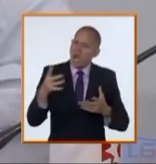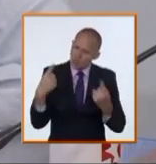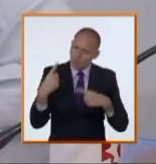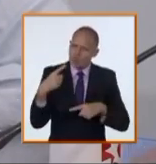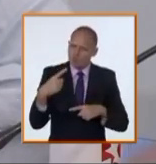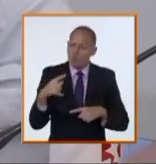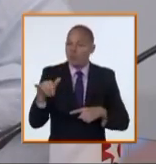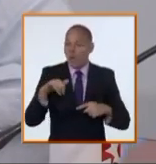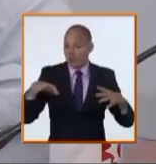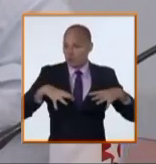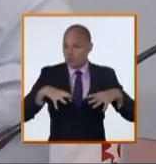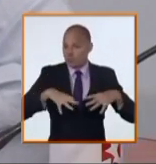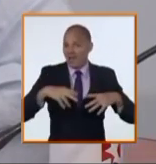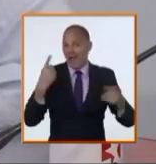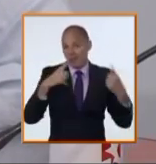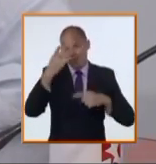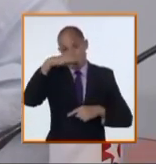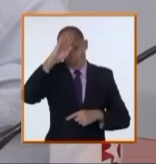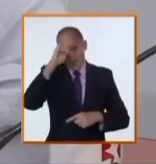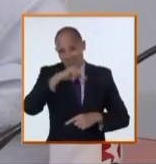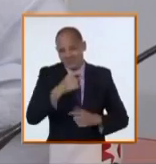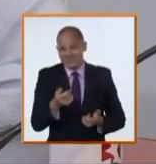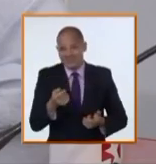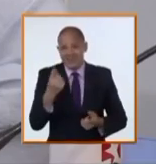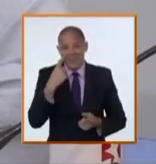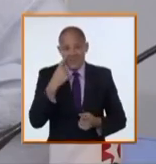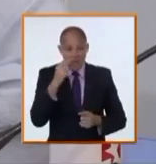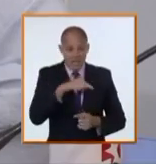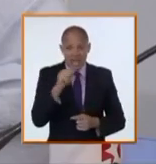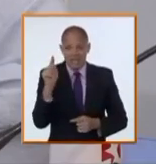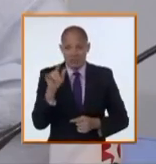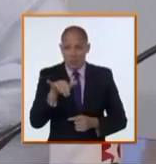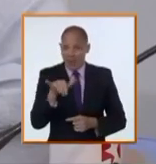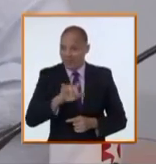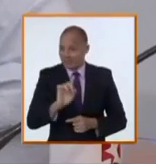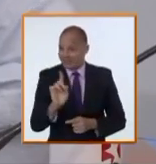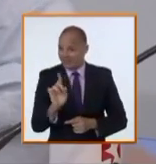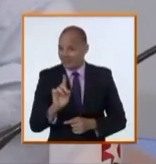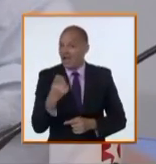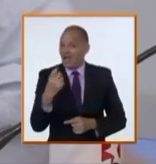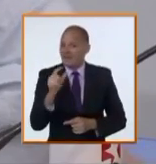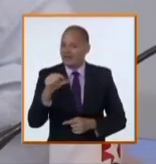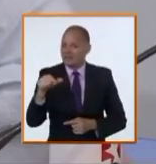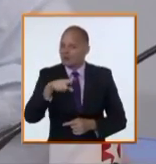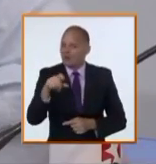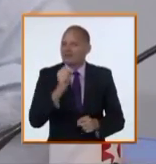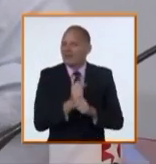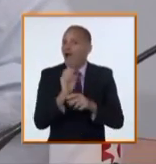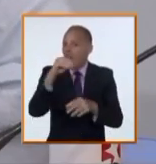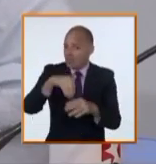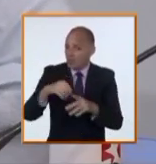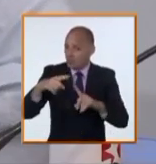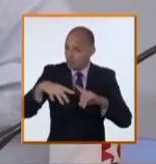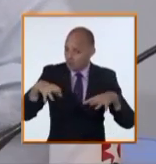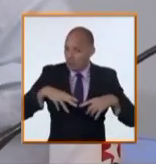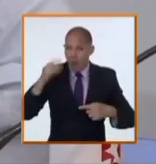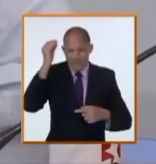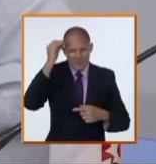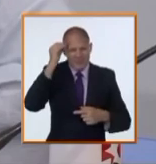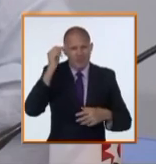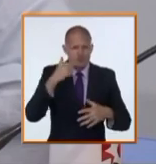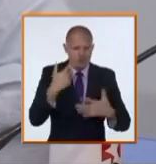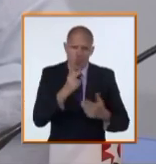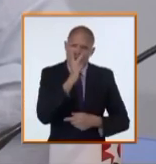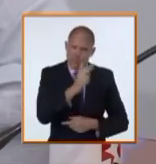está realizándose desde el punto de vista institucional por cada una de las entidades y estamos desarrollando elciones